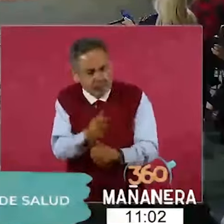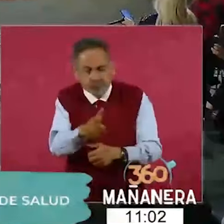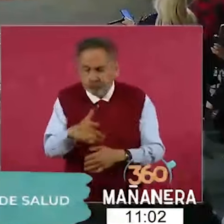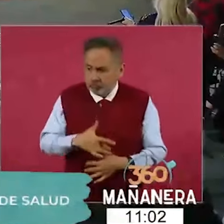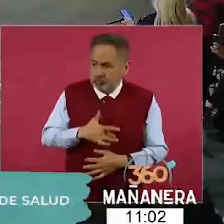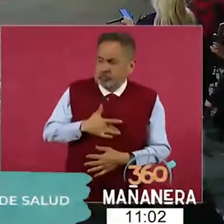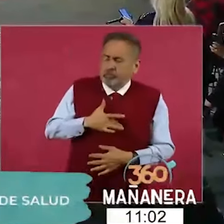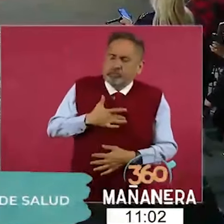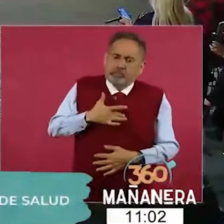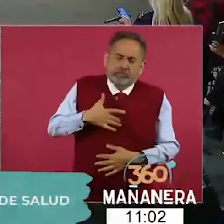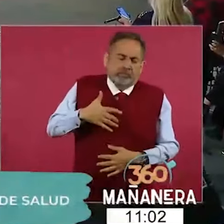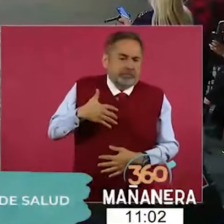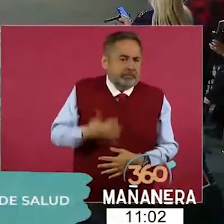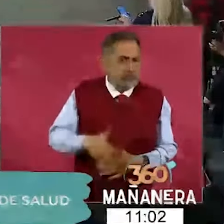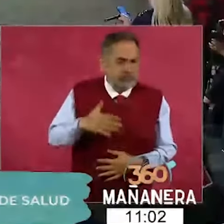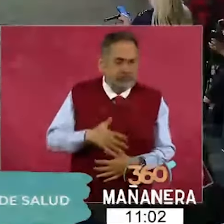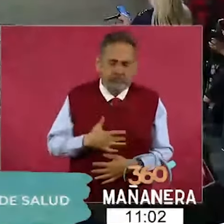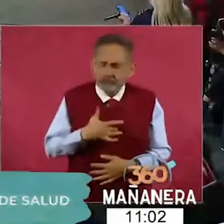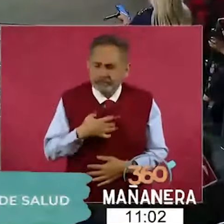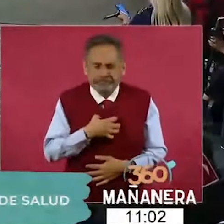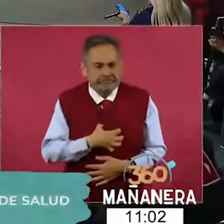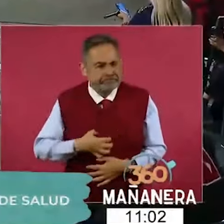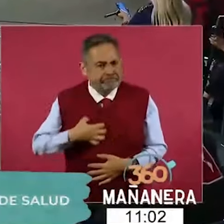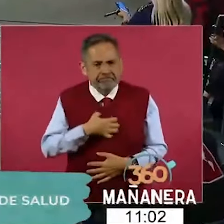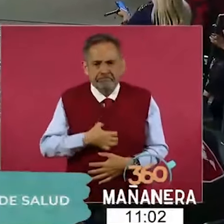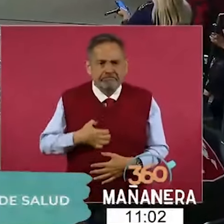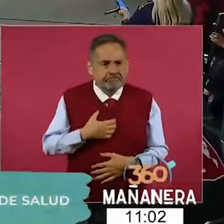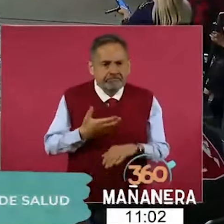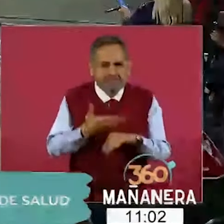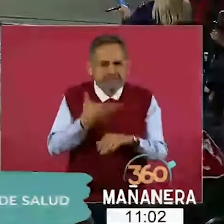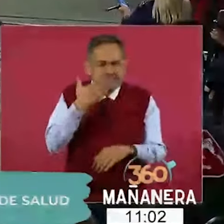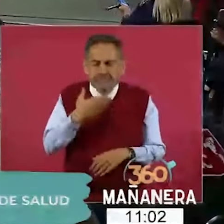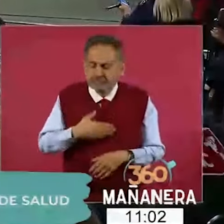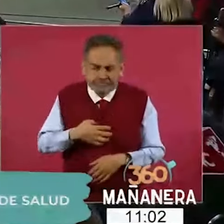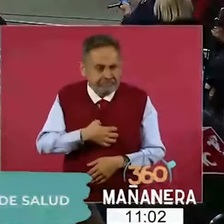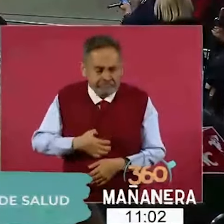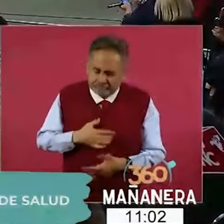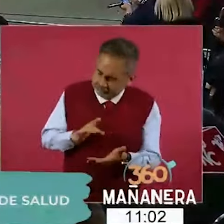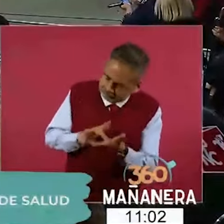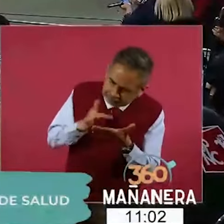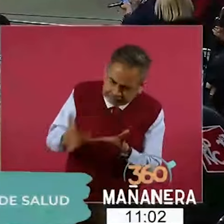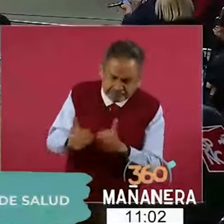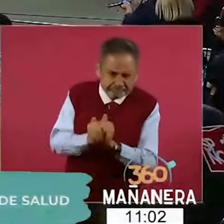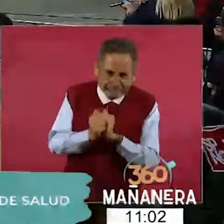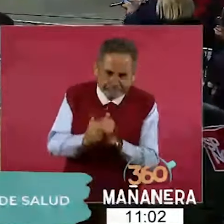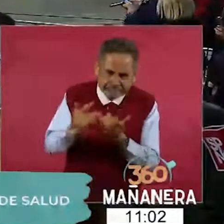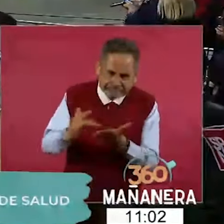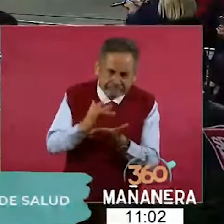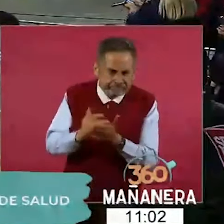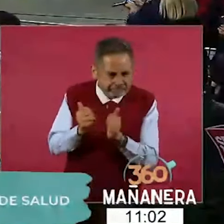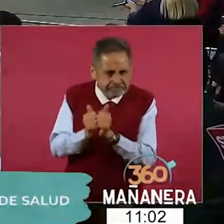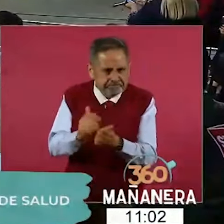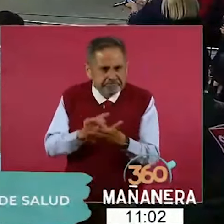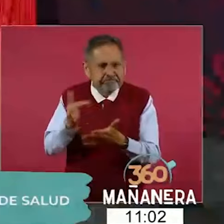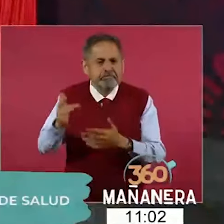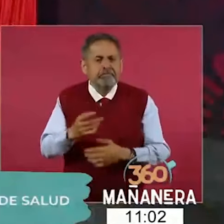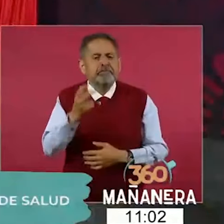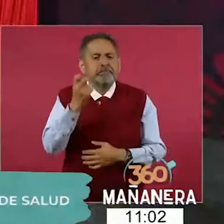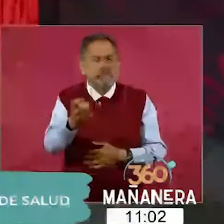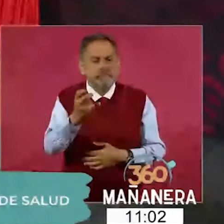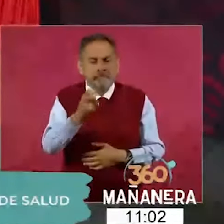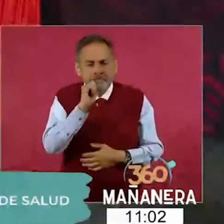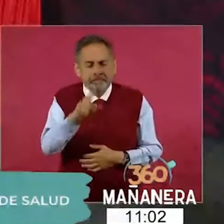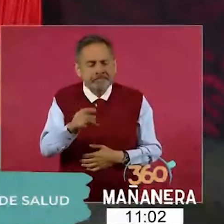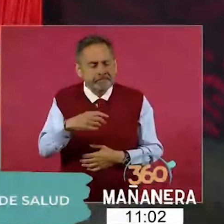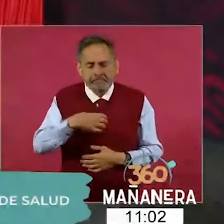Y pues me sentí yo muy contento y agradecido, y por eso